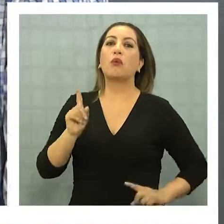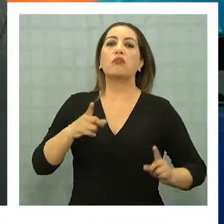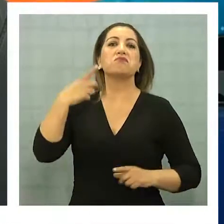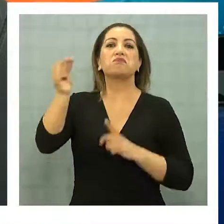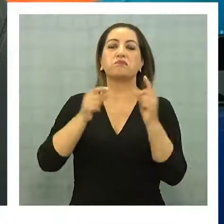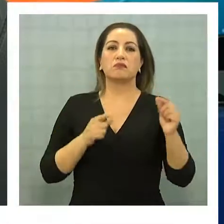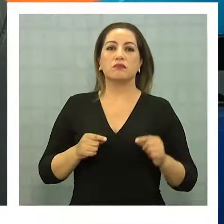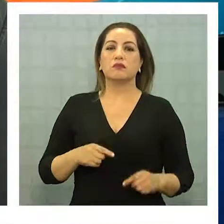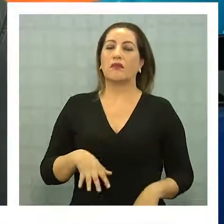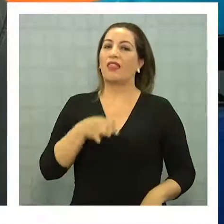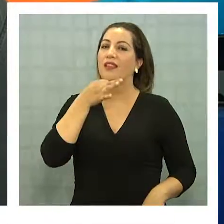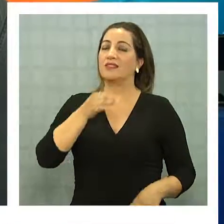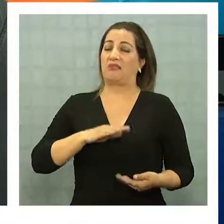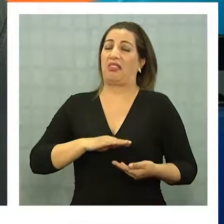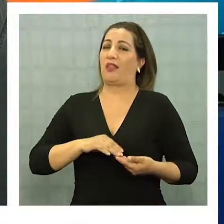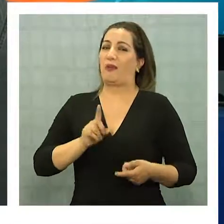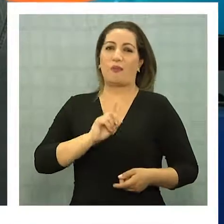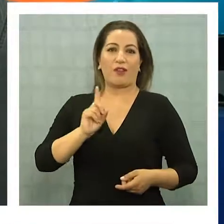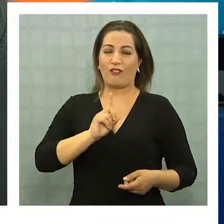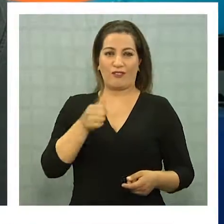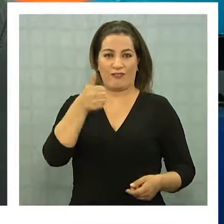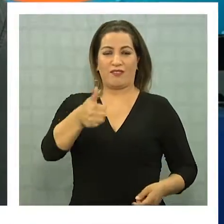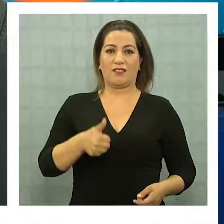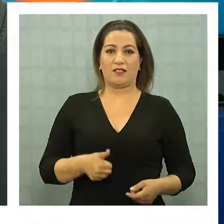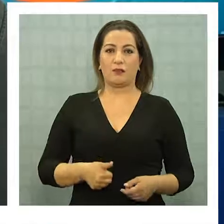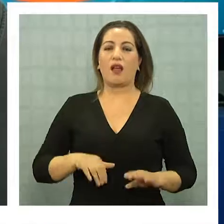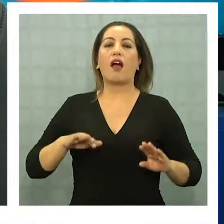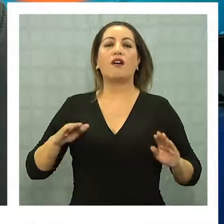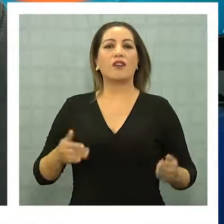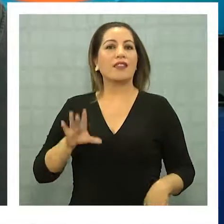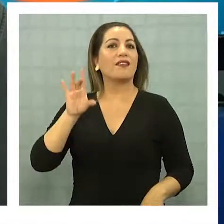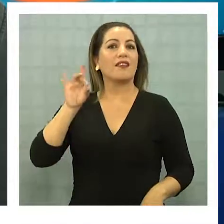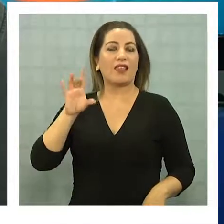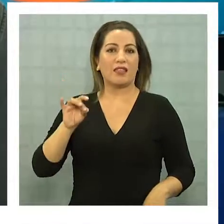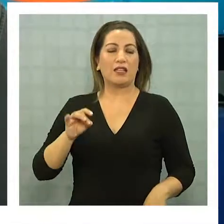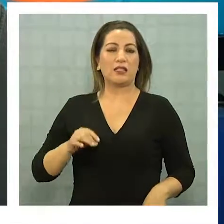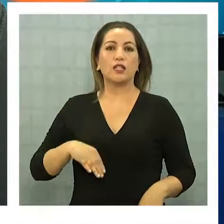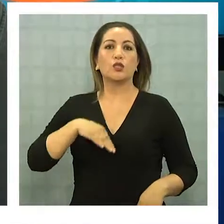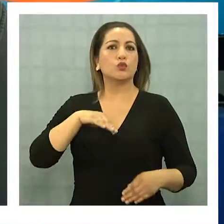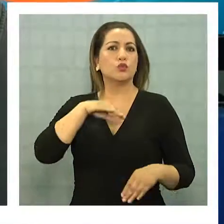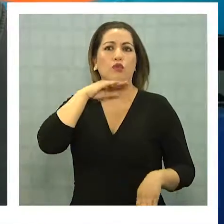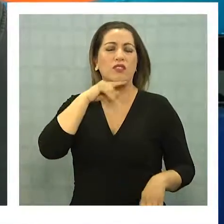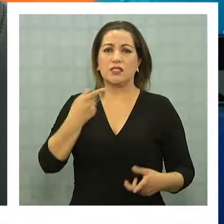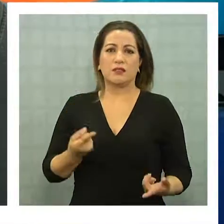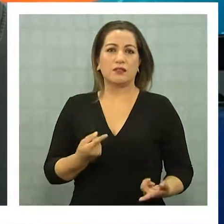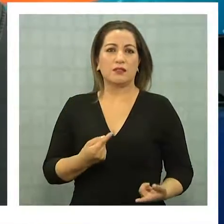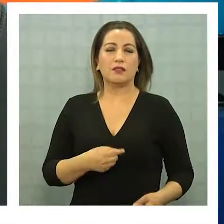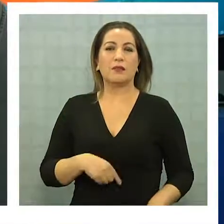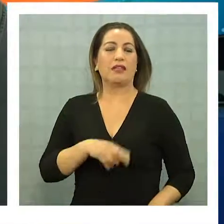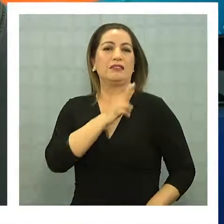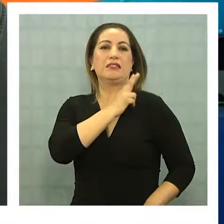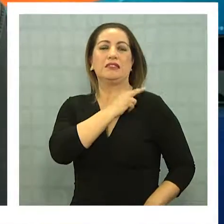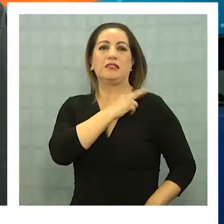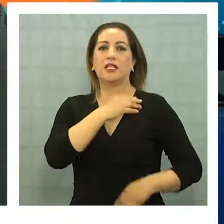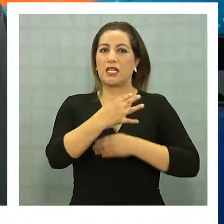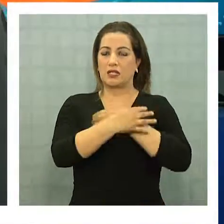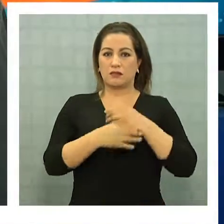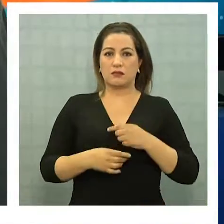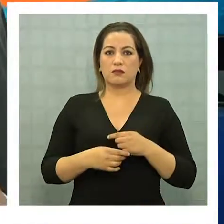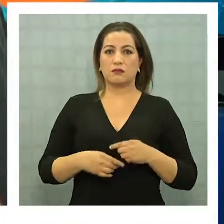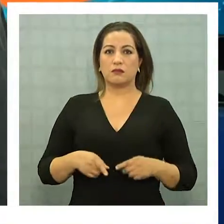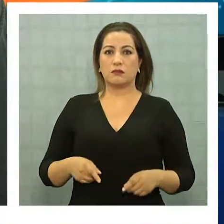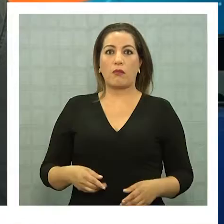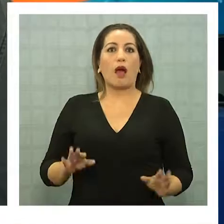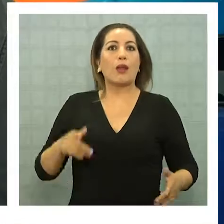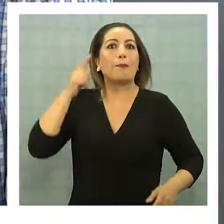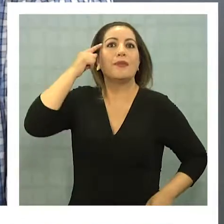eso no es una excusa válida porque si ya tienes la edad suficiente como para ser teniente o como para ser capitán, debes tener la edad suficiente para